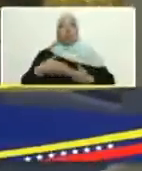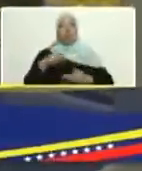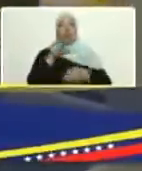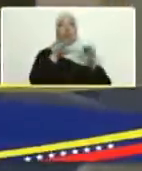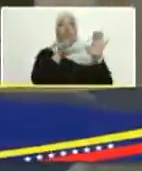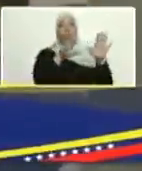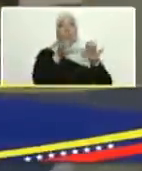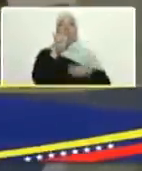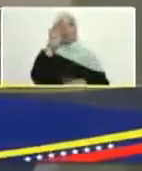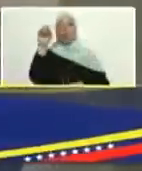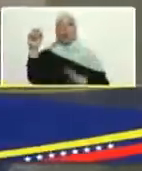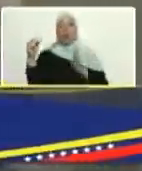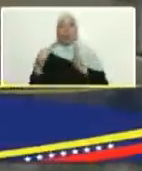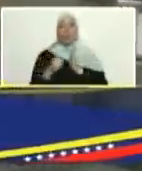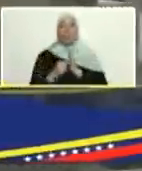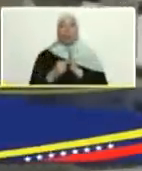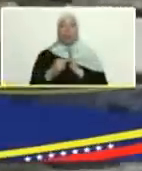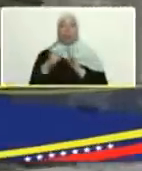3.840.000 fardos de aceite.